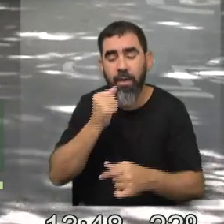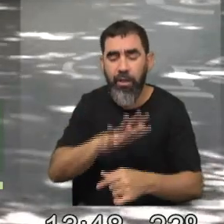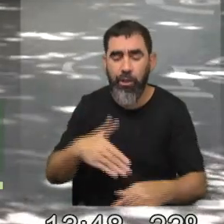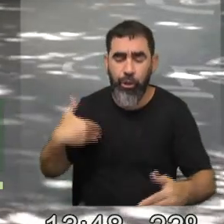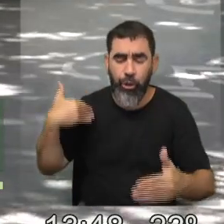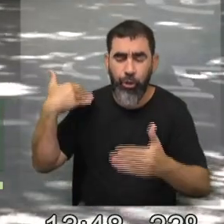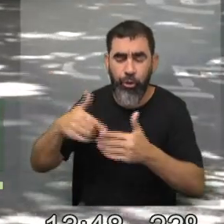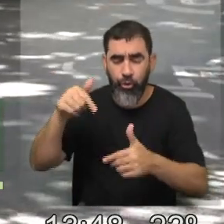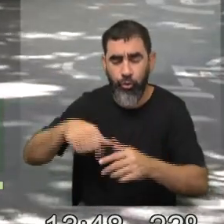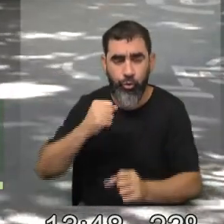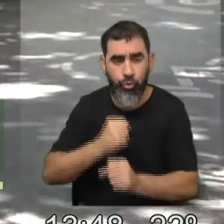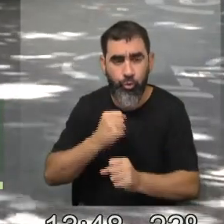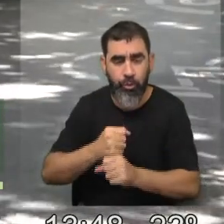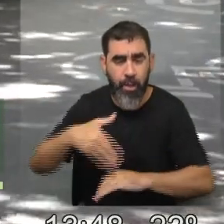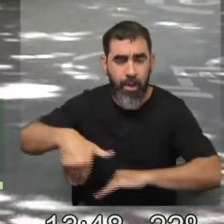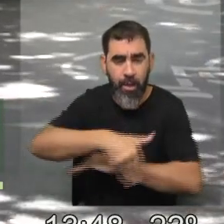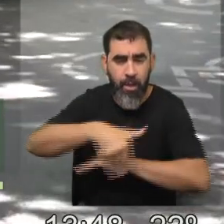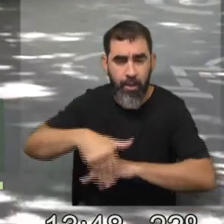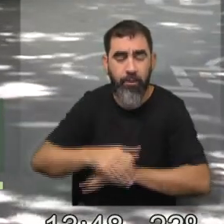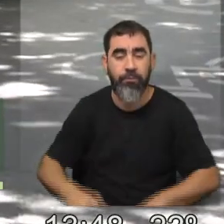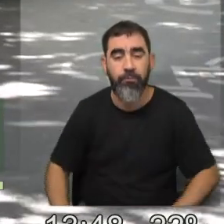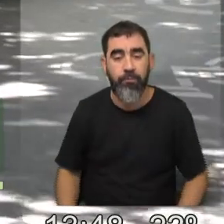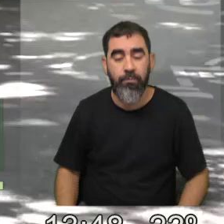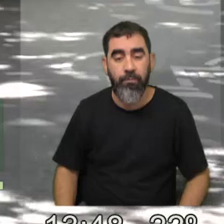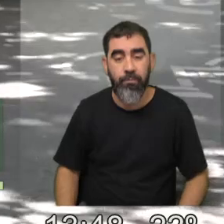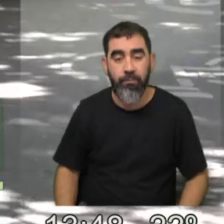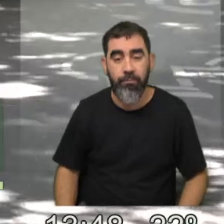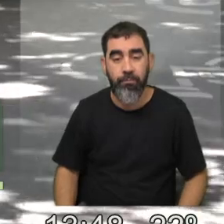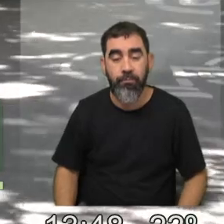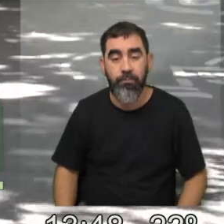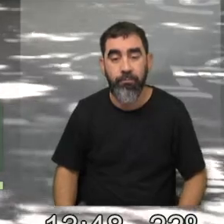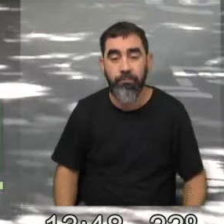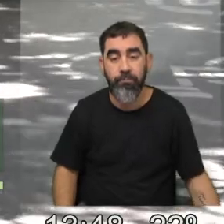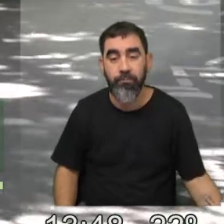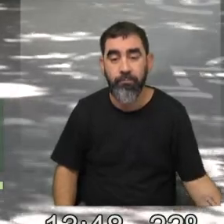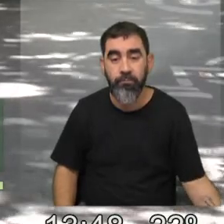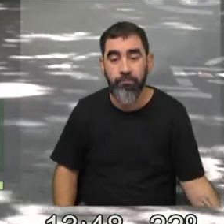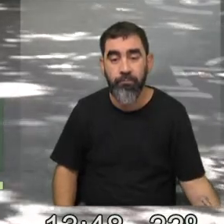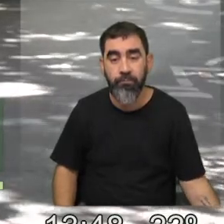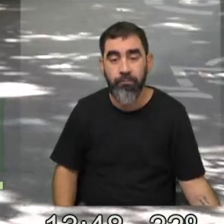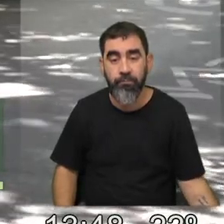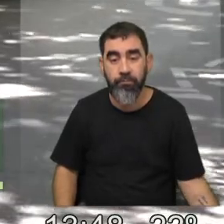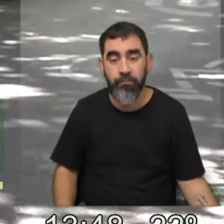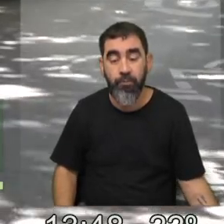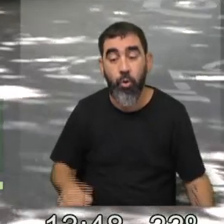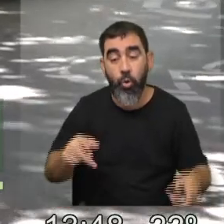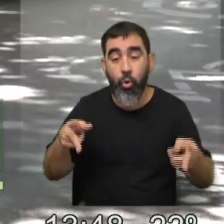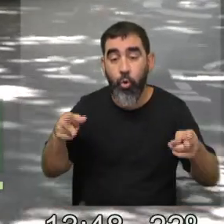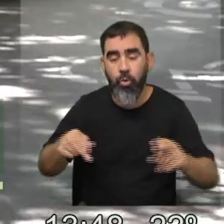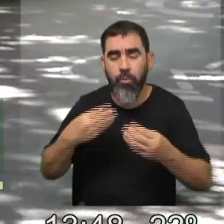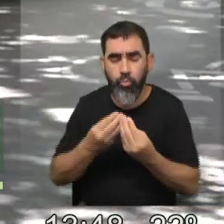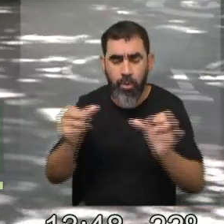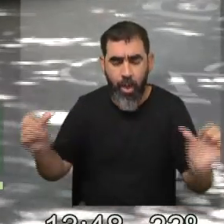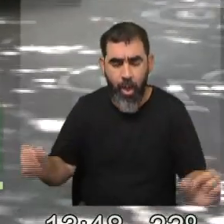históricamente están en esta calle, que uno la tiene obviamente muy reconocida por lo que es la Feria de los Domingos, pero que en particular hoy se va a cortar, va a haber muchas